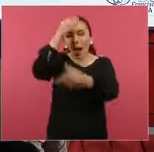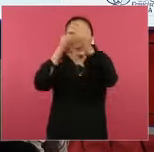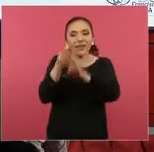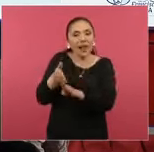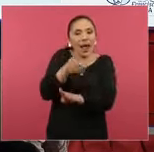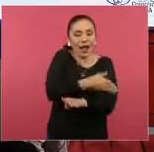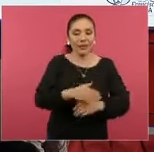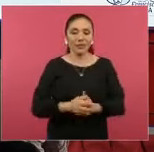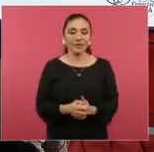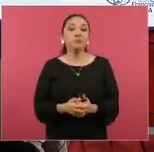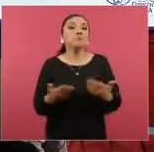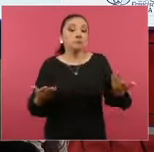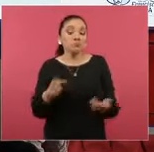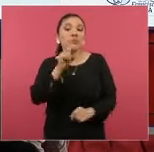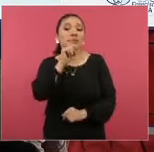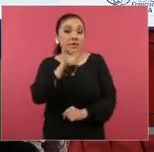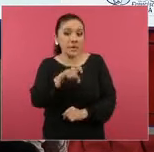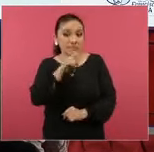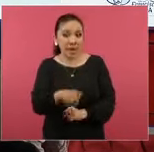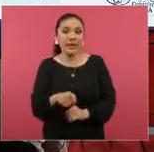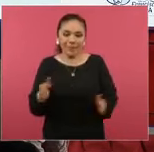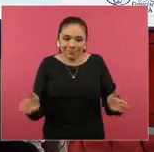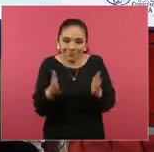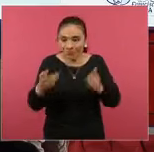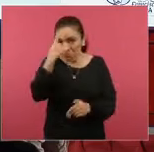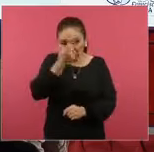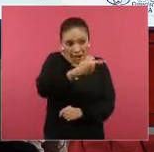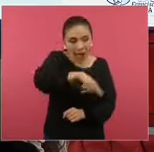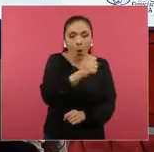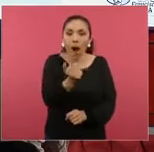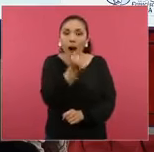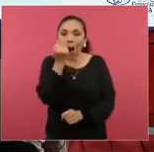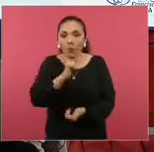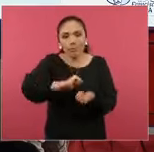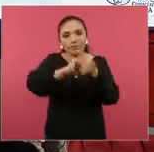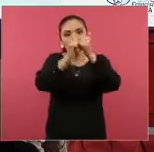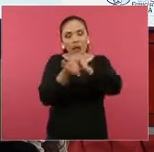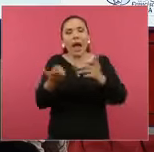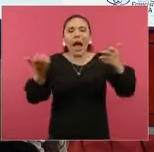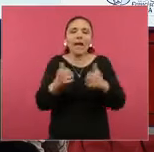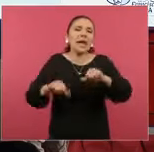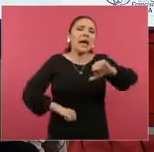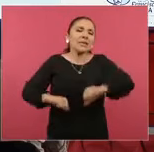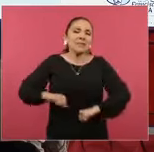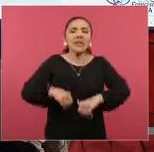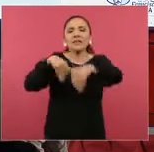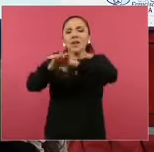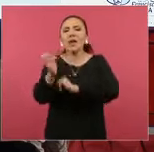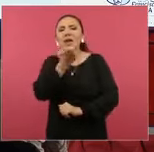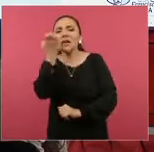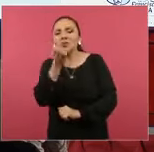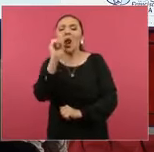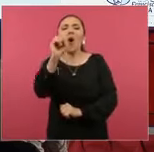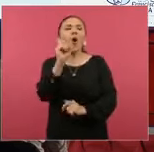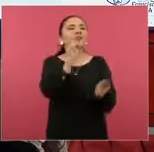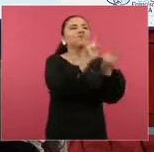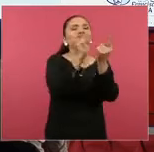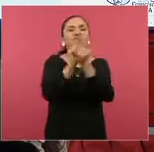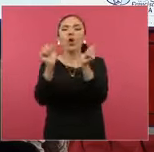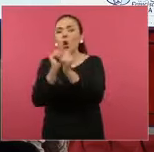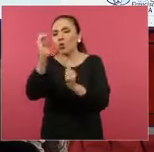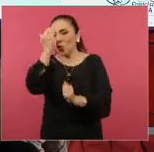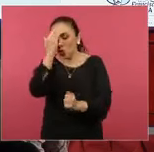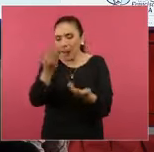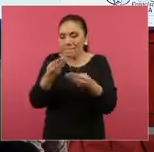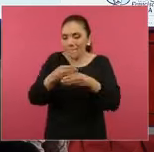adolescentes. Pero también fomentar que las y los estudiantes, al realizar actividades escolares y al entrar en contacto con los